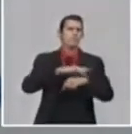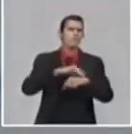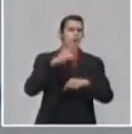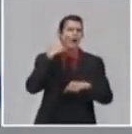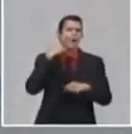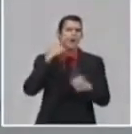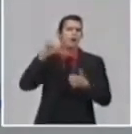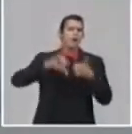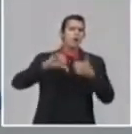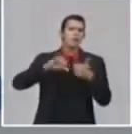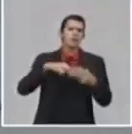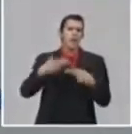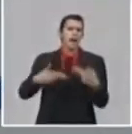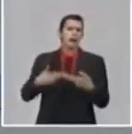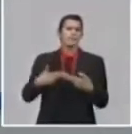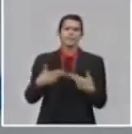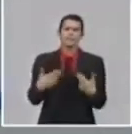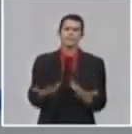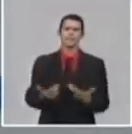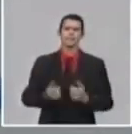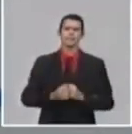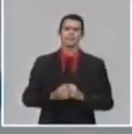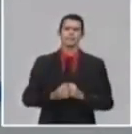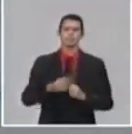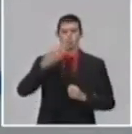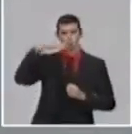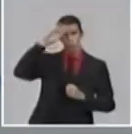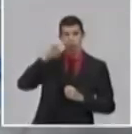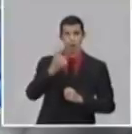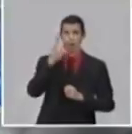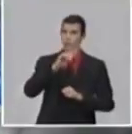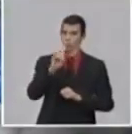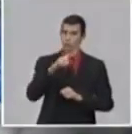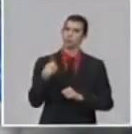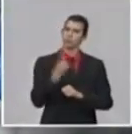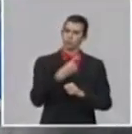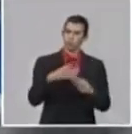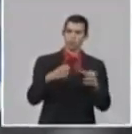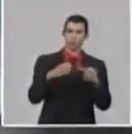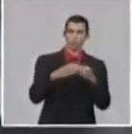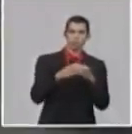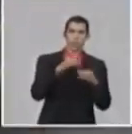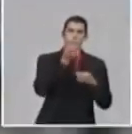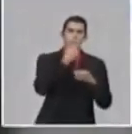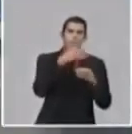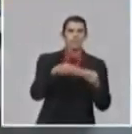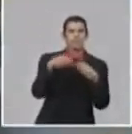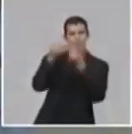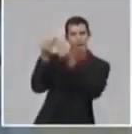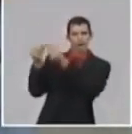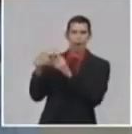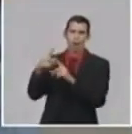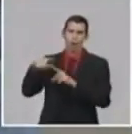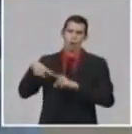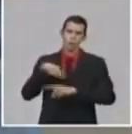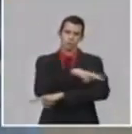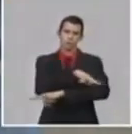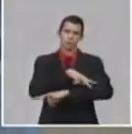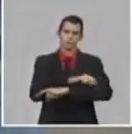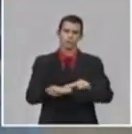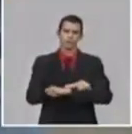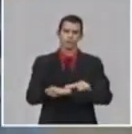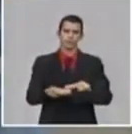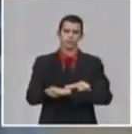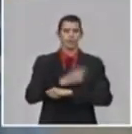asumiendo. Aquí debemos decir que, Está bueno, incluso entre los cuatro protocolos que está recomendando la Organización Mundial de la Salud.